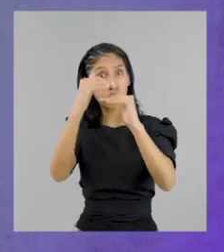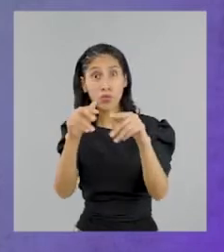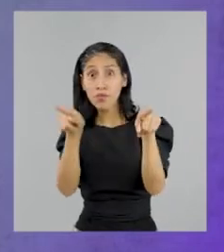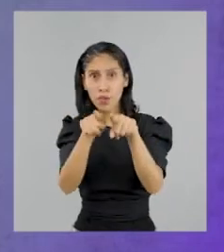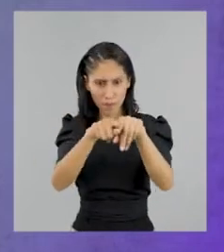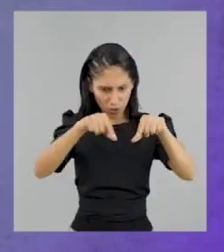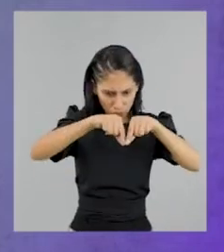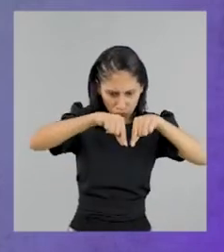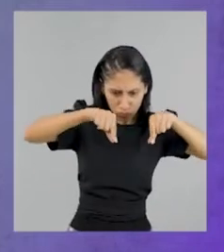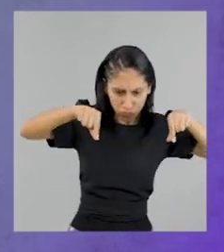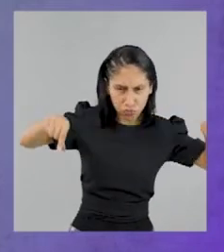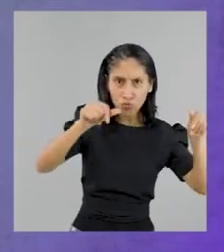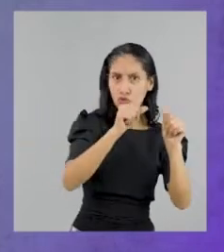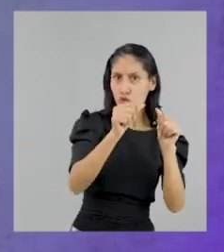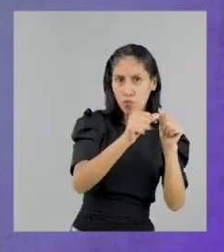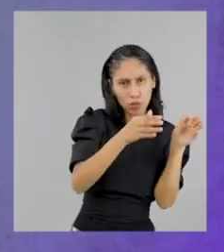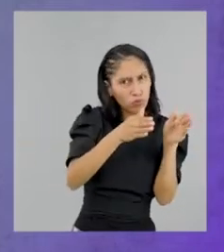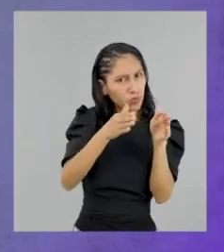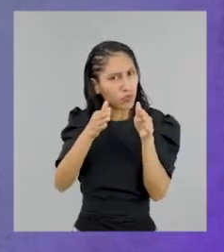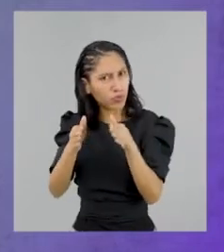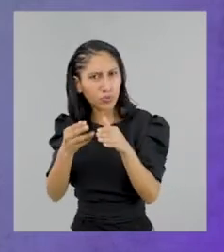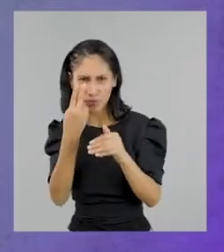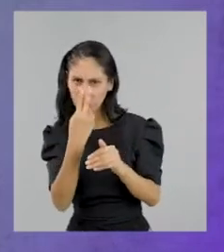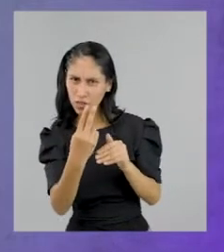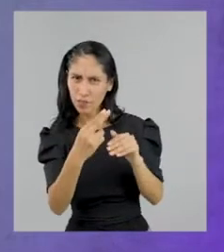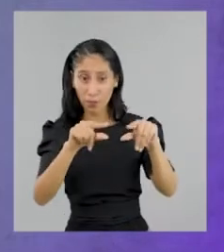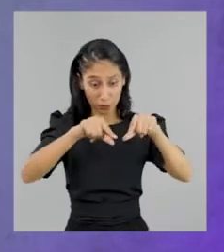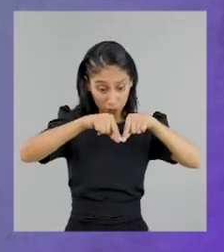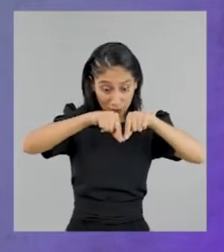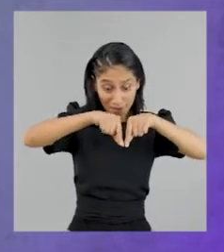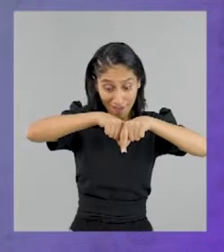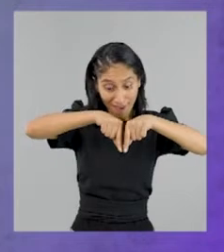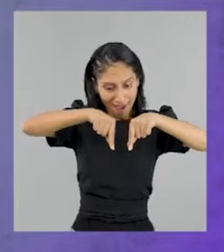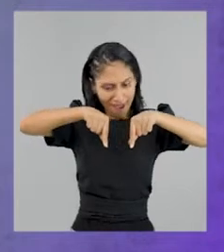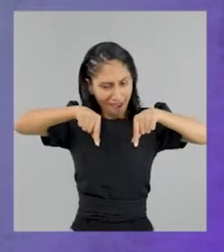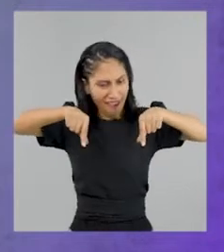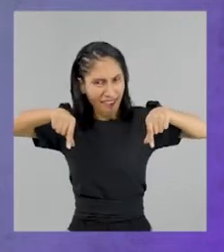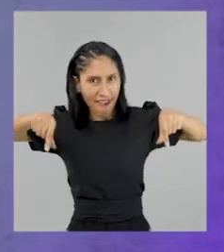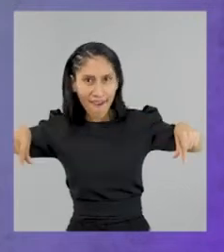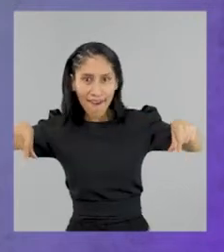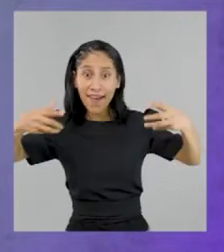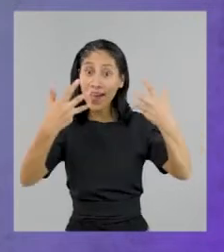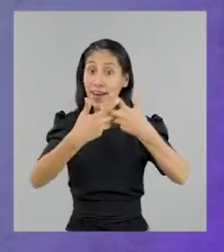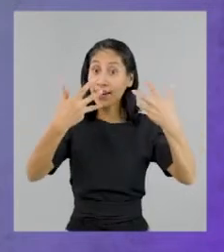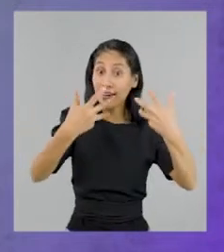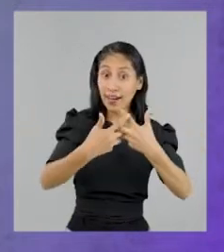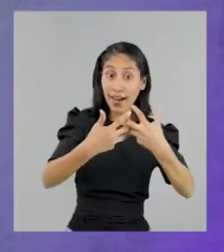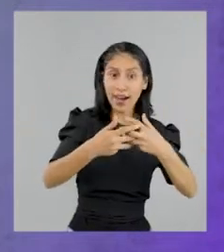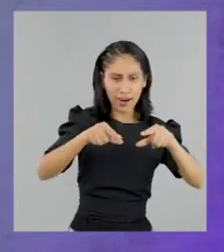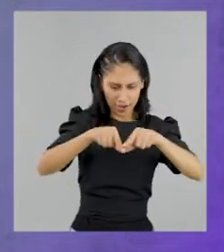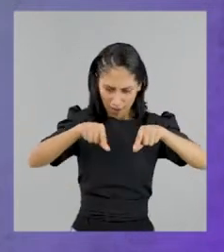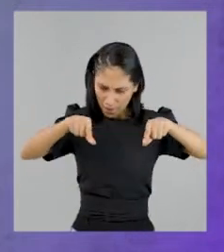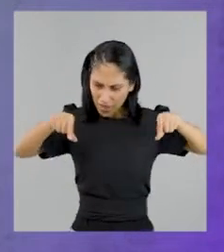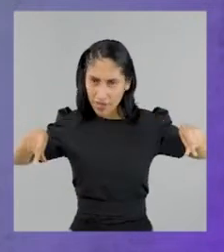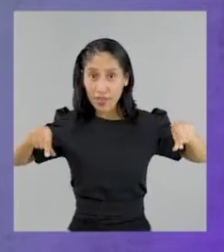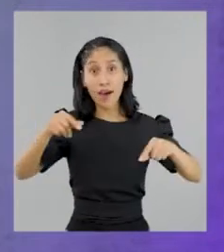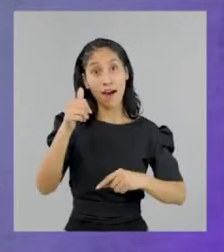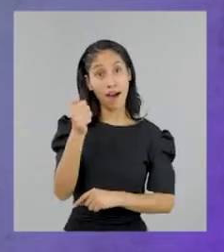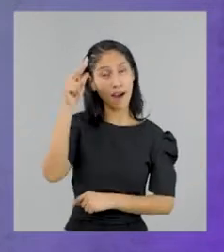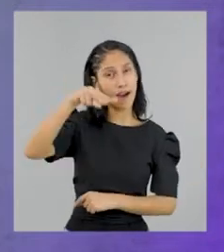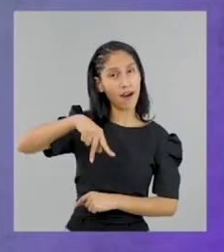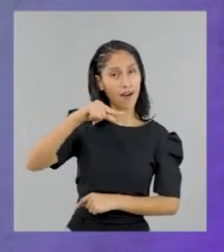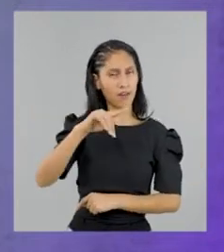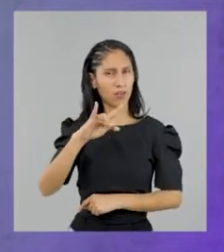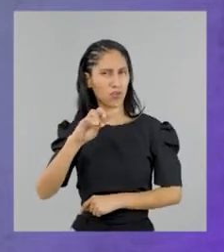ellos? A ver, Joaquín, lo que está en la recta horizontal son las medidas de los ángulos en radianes, que es una medida